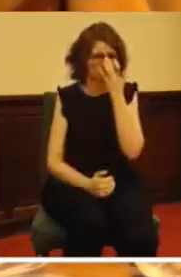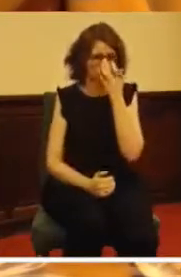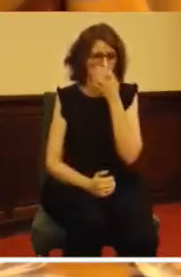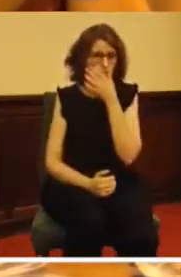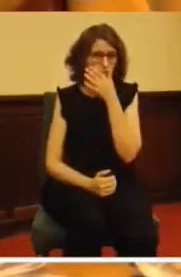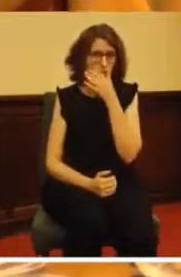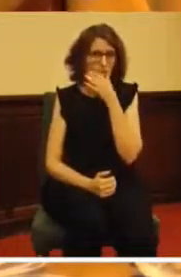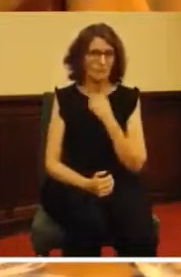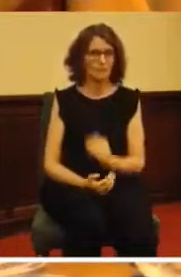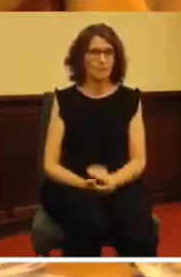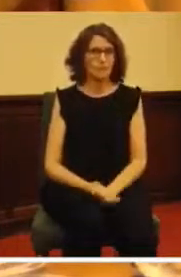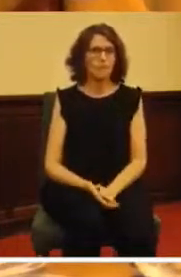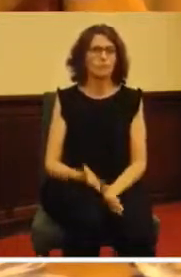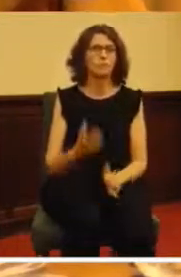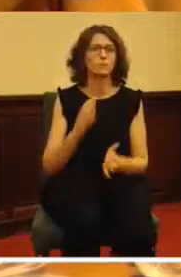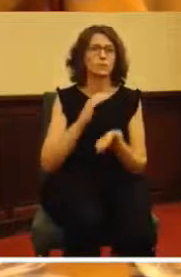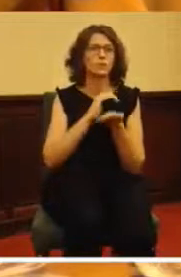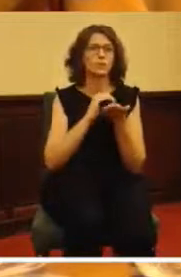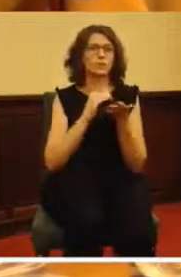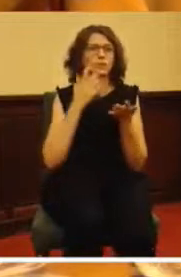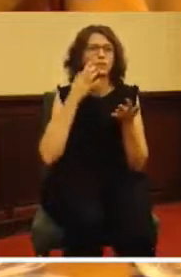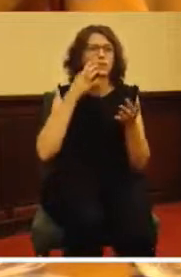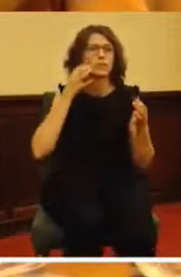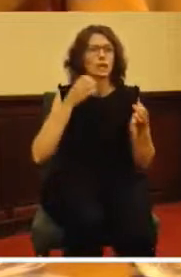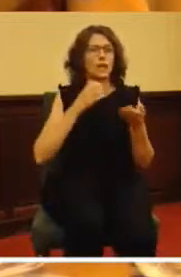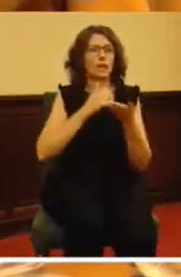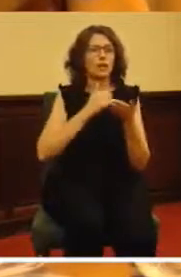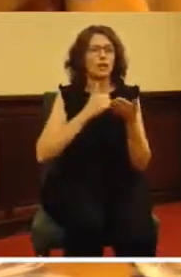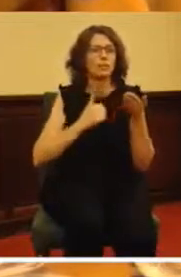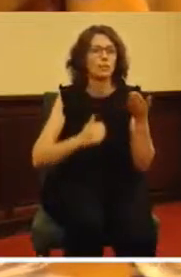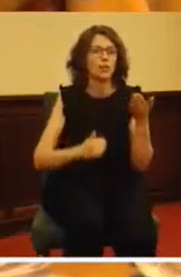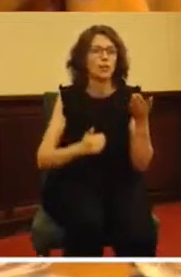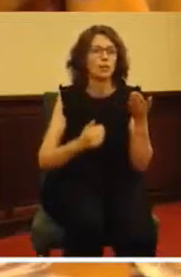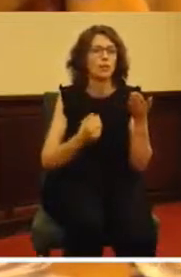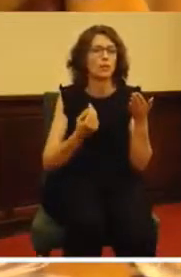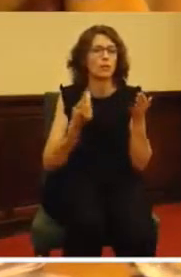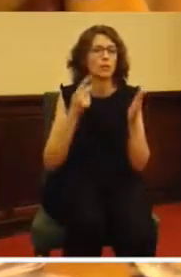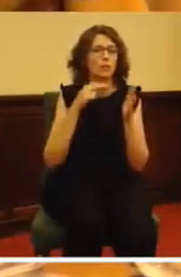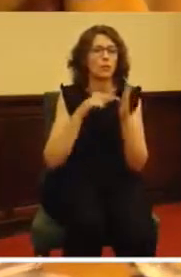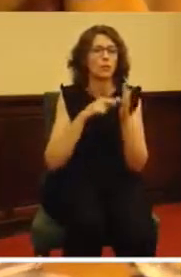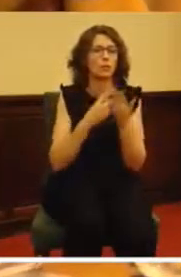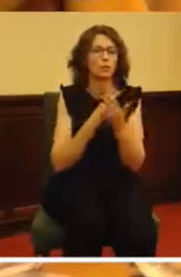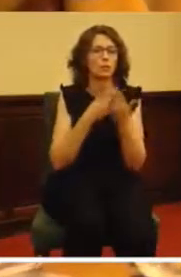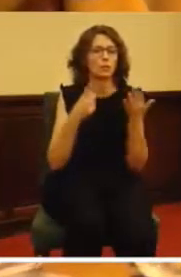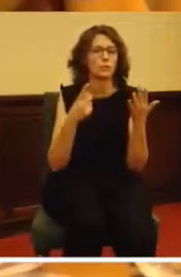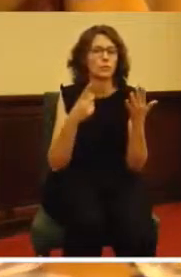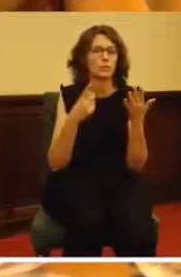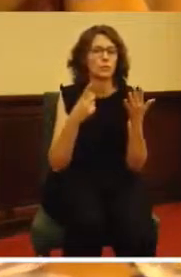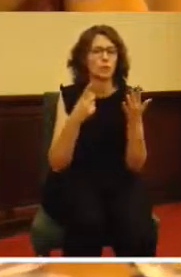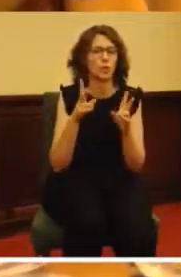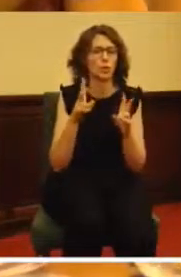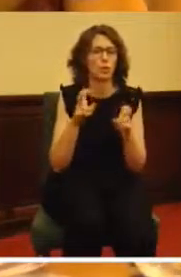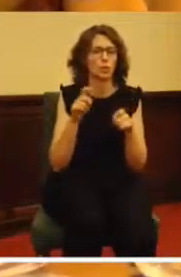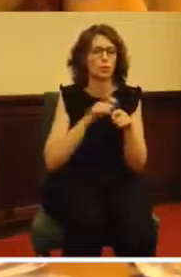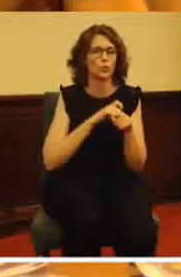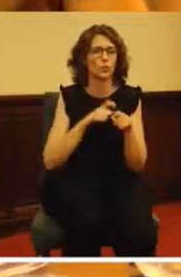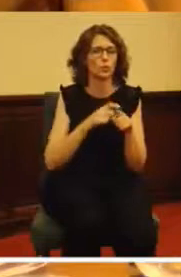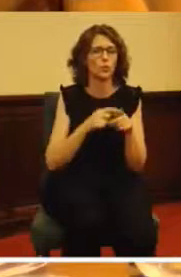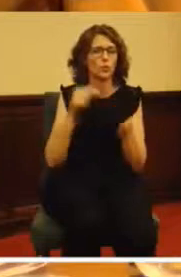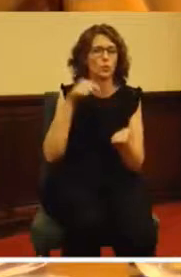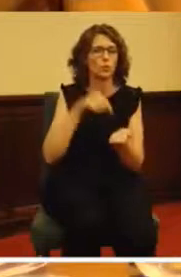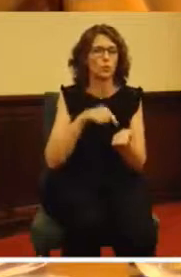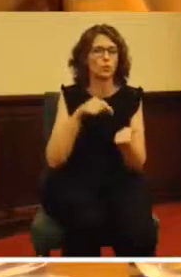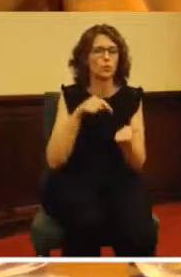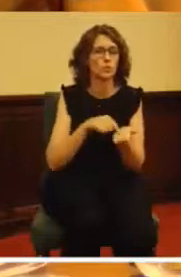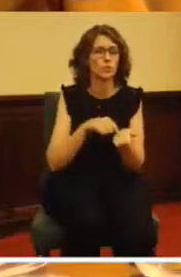Pero ¿cuánto bajó el recibo después de aplicar en 2016 el nuevo tipo impositivo? Luego les